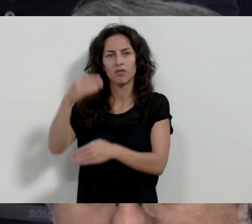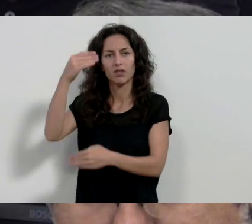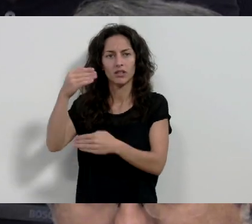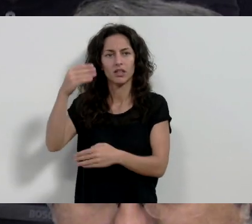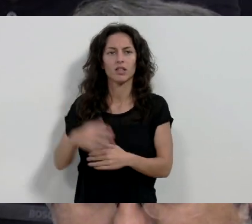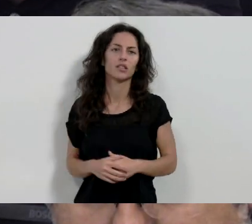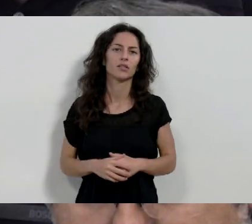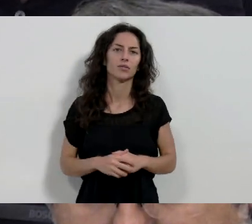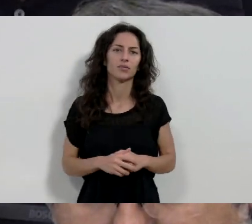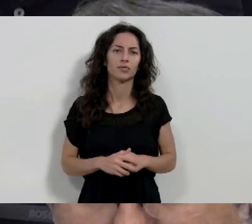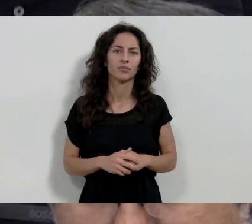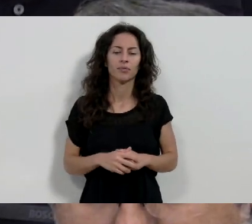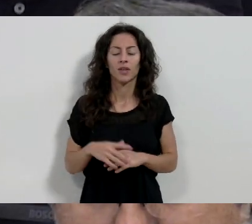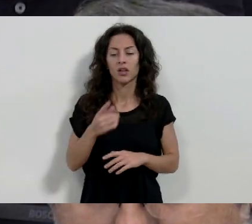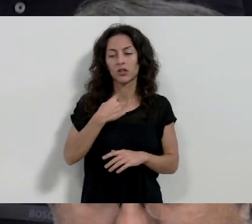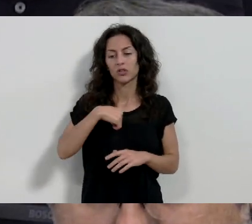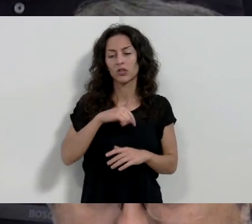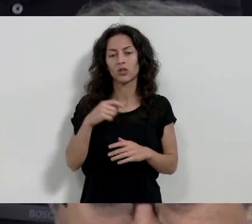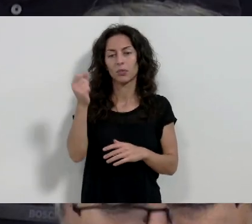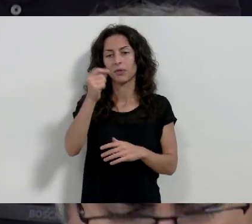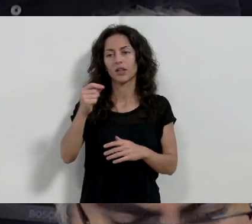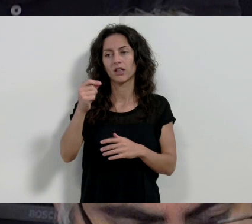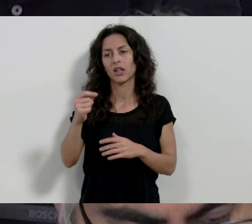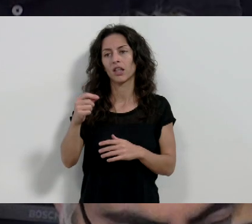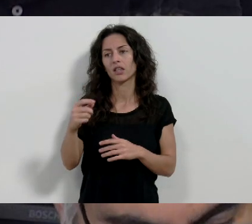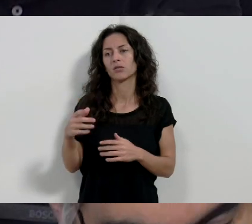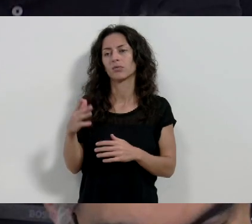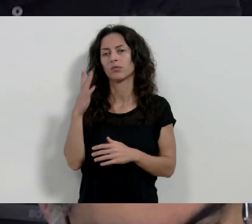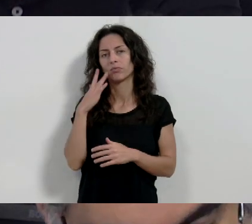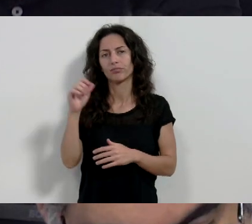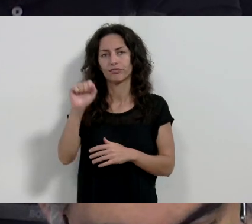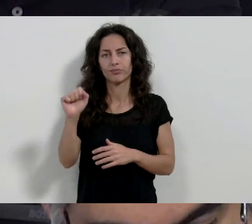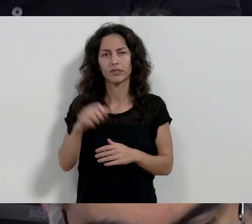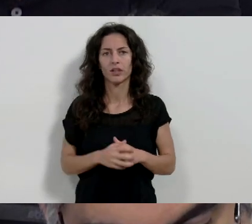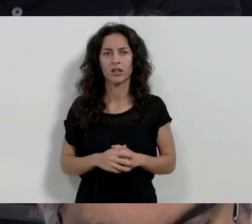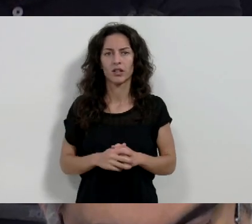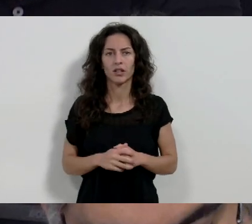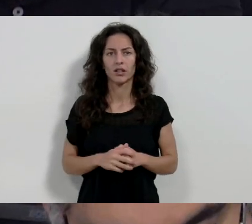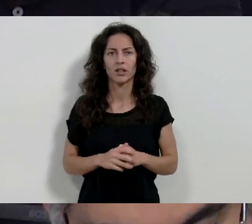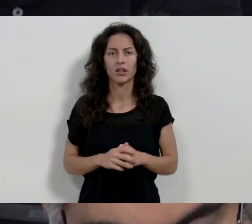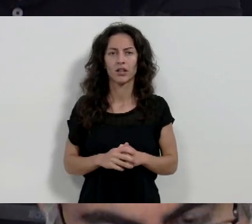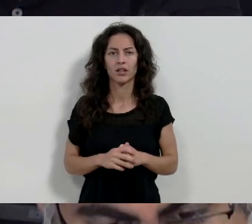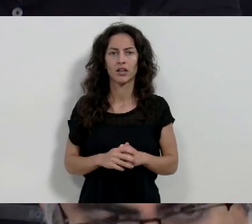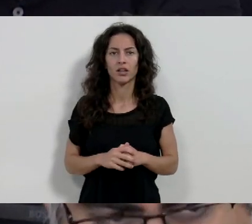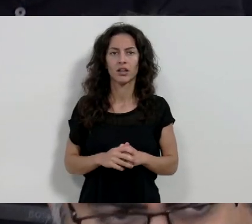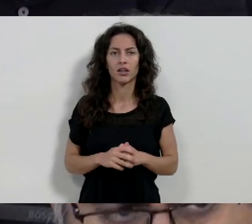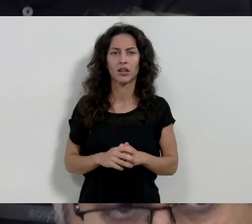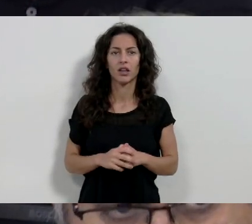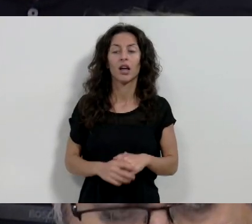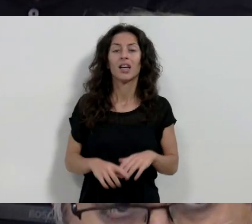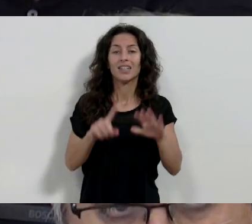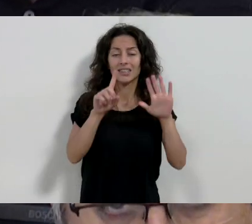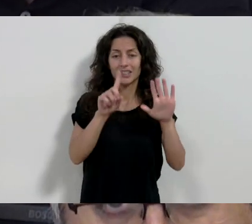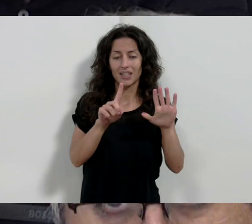retiramos esas pintadas. Actualmente hay 6 convenios con 6 comunidades de propietarios, hay 2 convenios